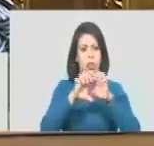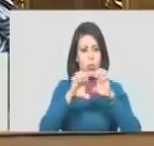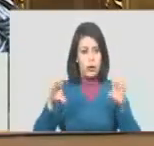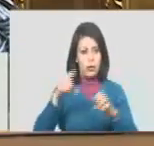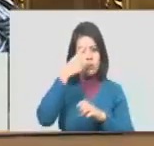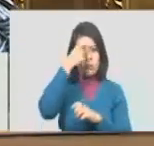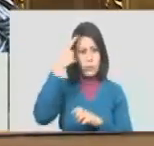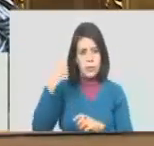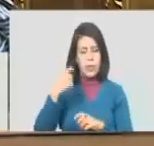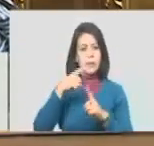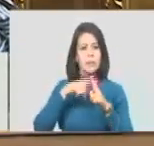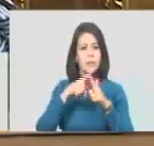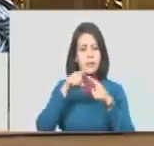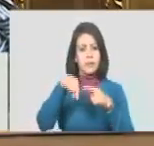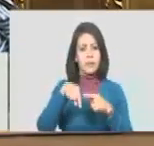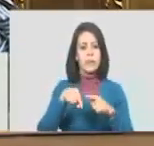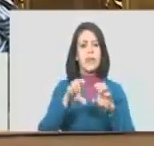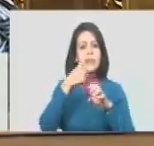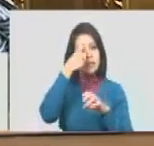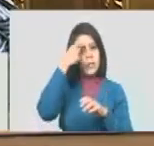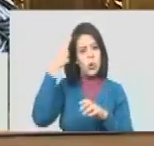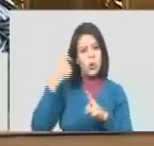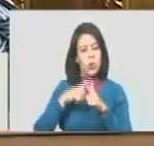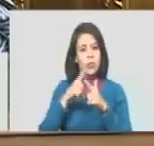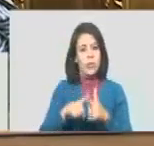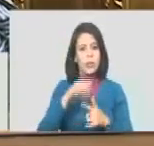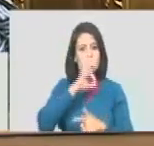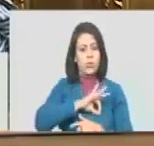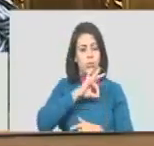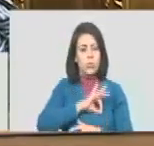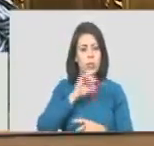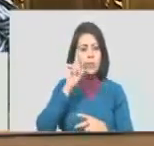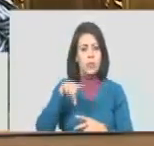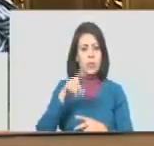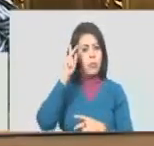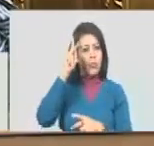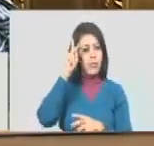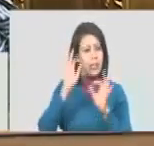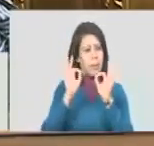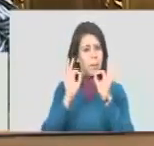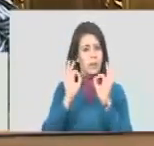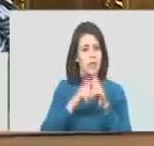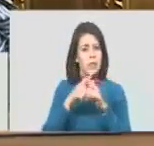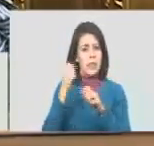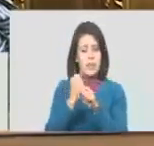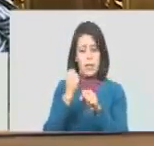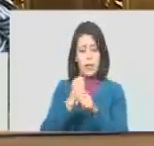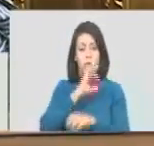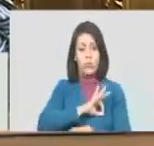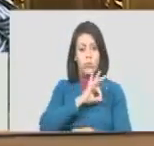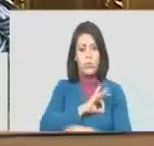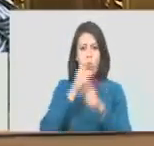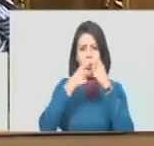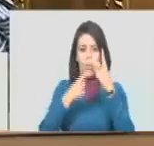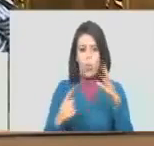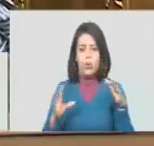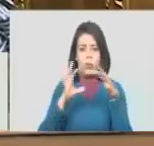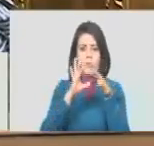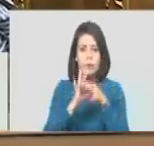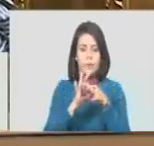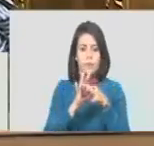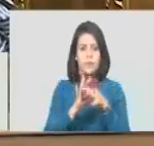psicoeducativas, psicopedagogía, psicología, psicosociales, docentes especialistas y trabajo social y otras